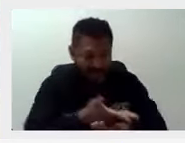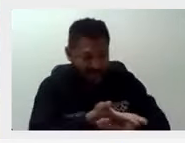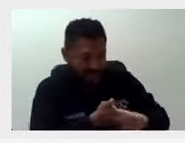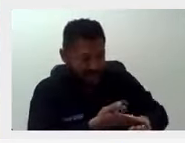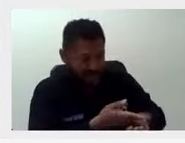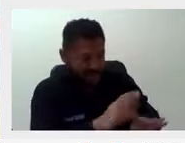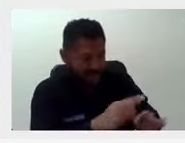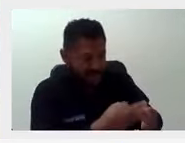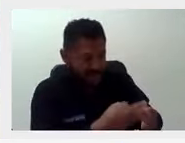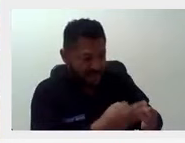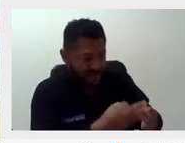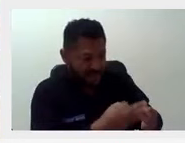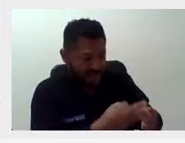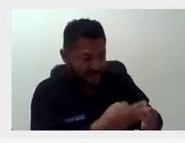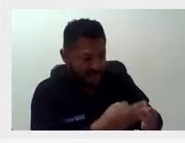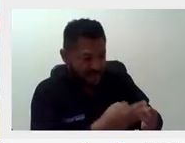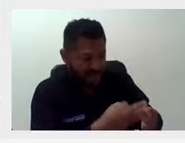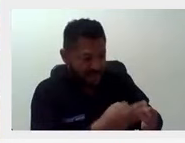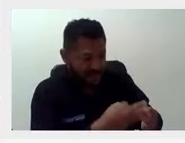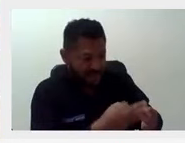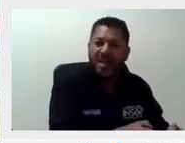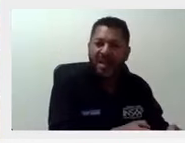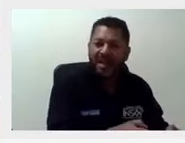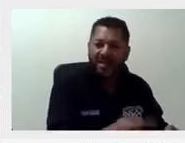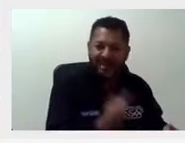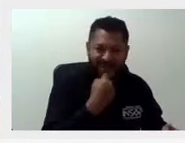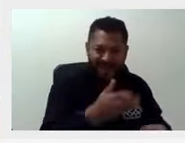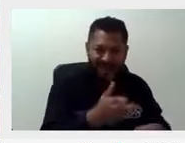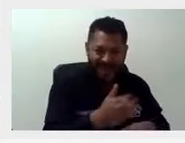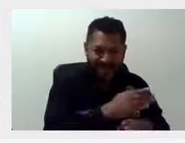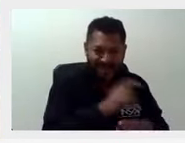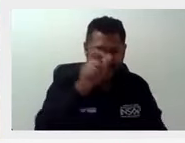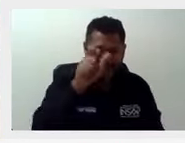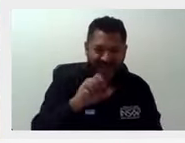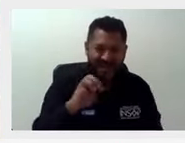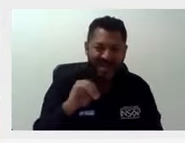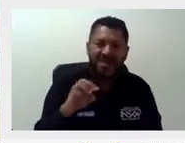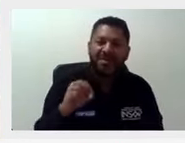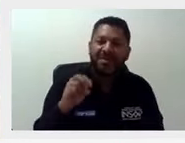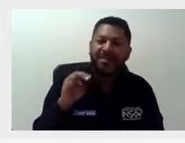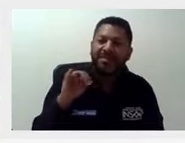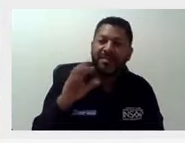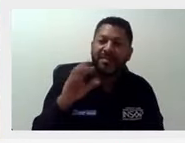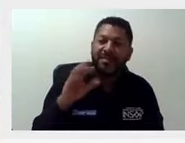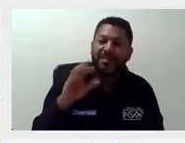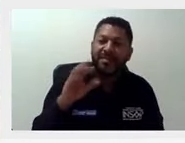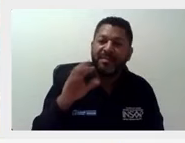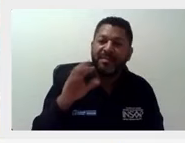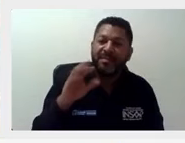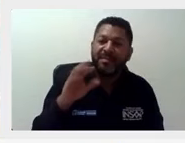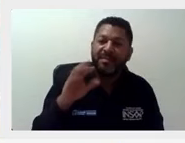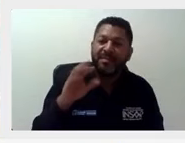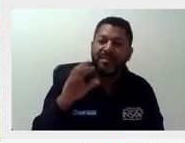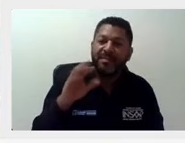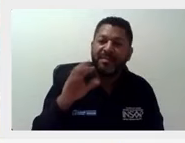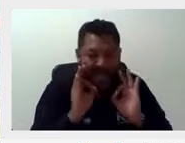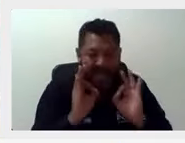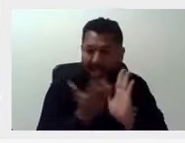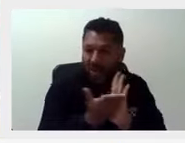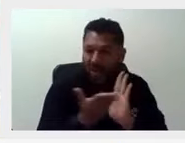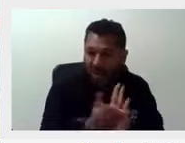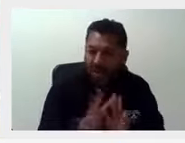Mónica anteriormente, que estén trabajando, calidad educativa, que tengan todos los procesos necesarios, que lean, que escriban o